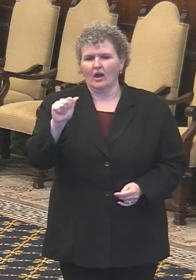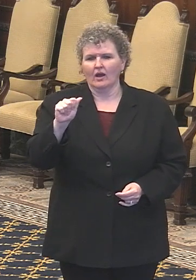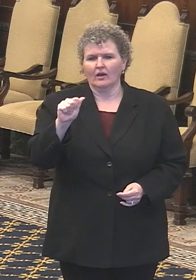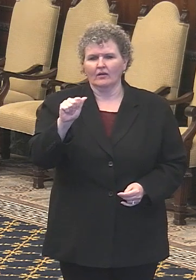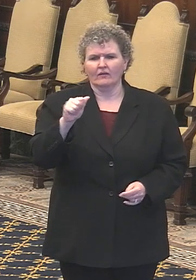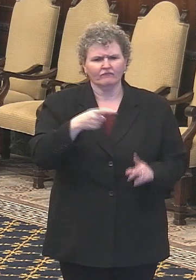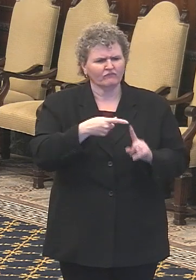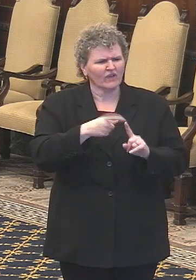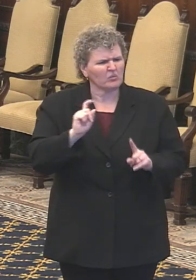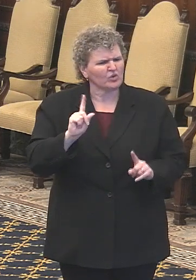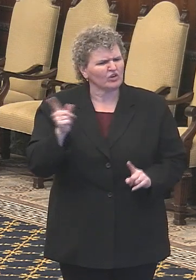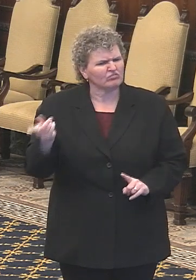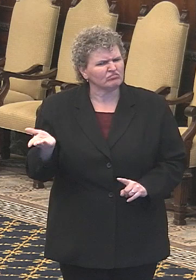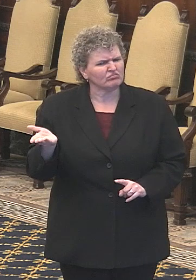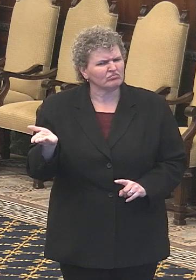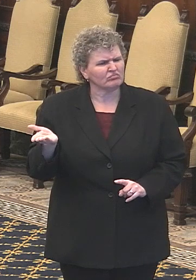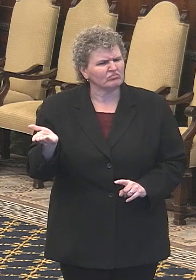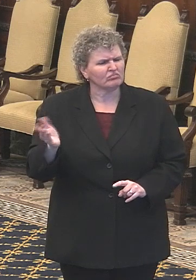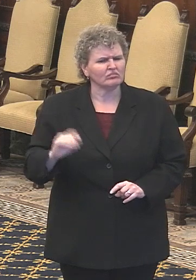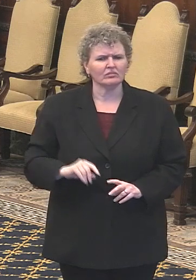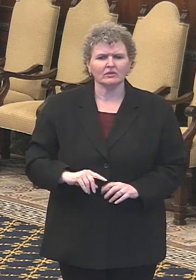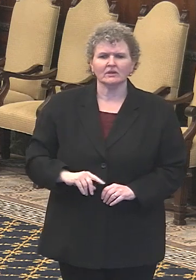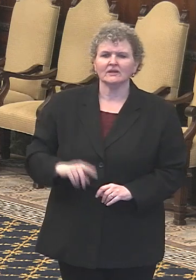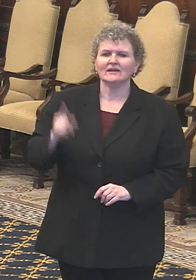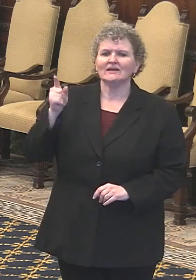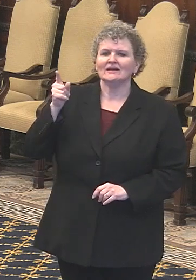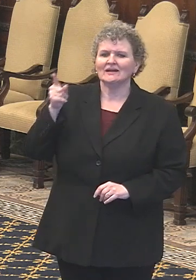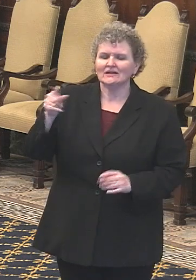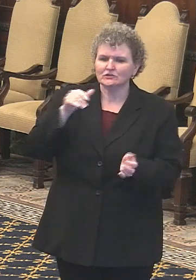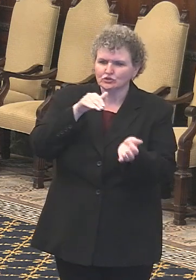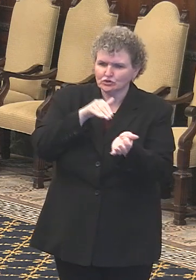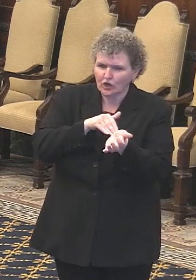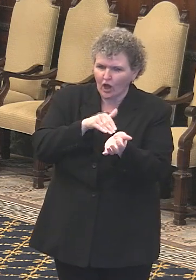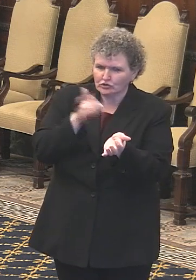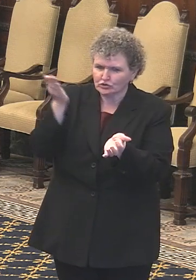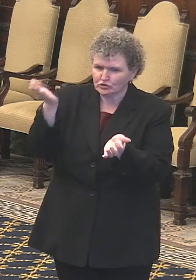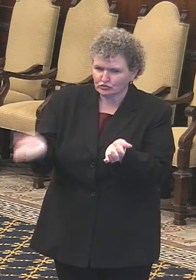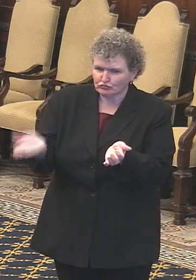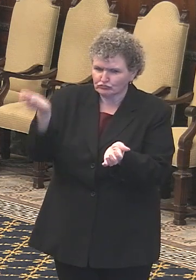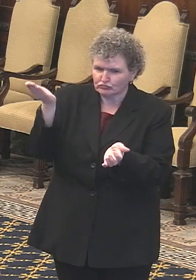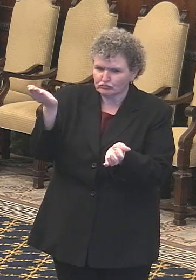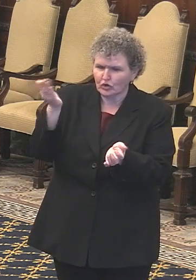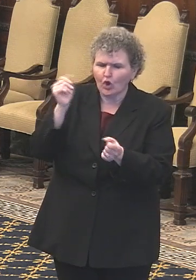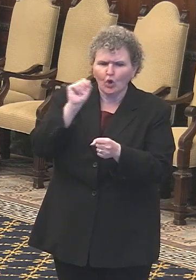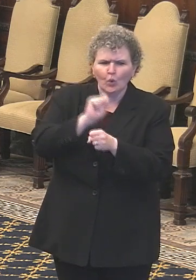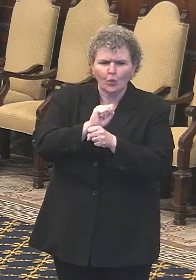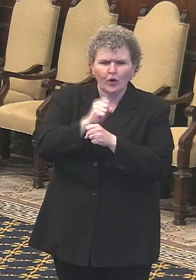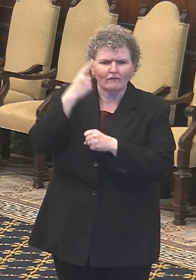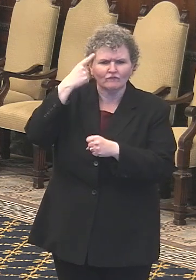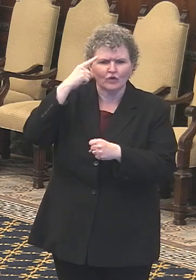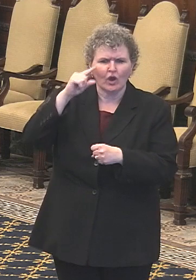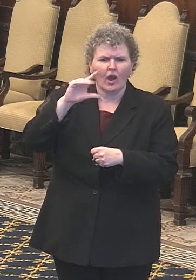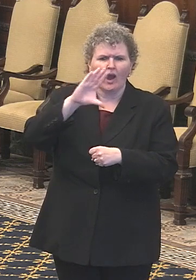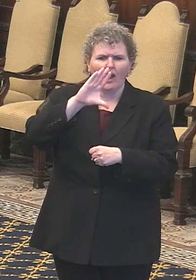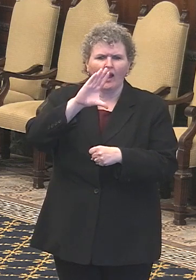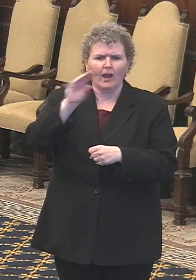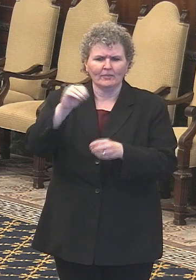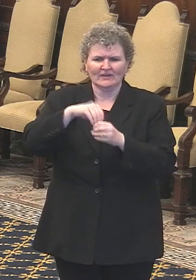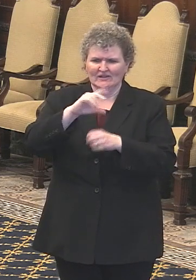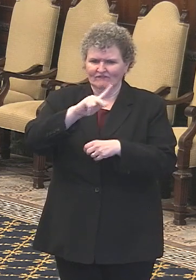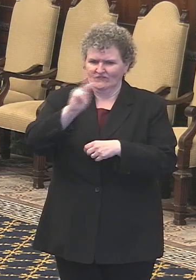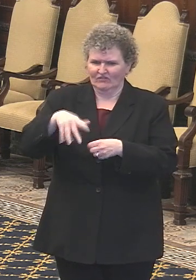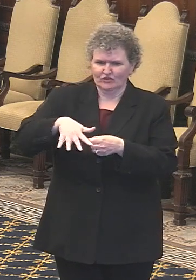reforzar el mensaje de que esto es una crisis seria y que no se puede volver al tiempo atrás. Tal vez nunca volvamos a tener lo mismo que